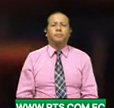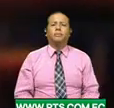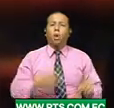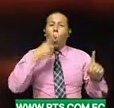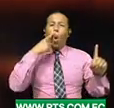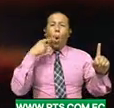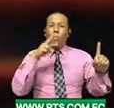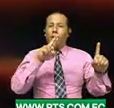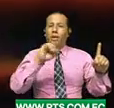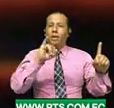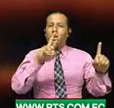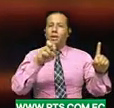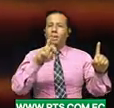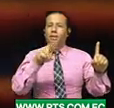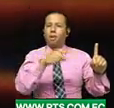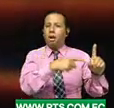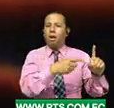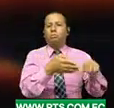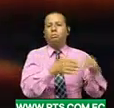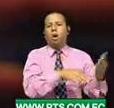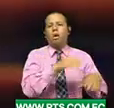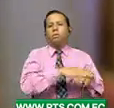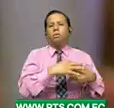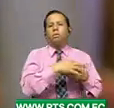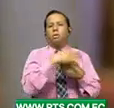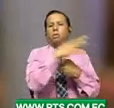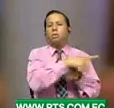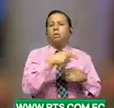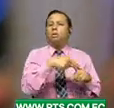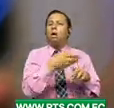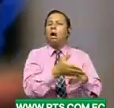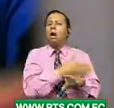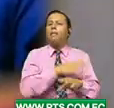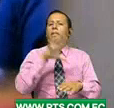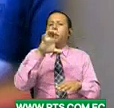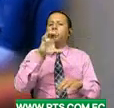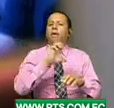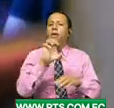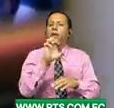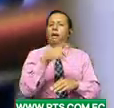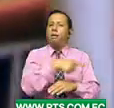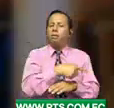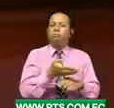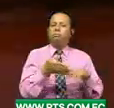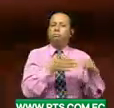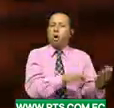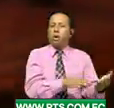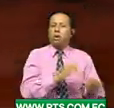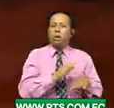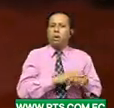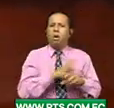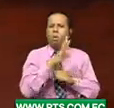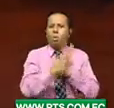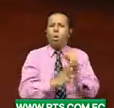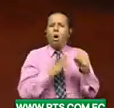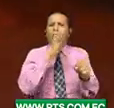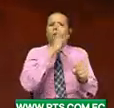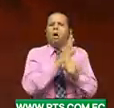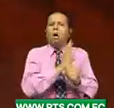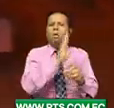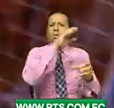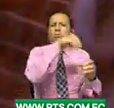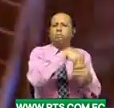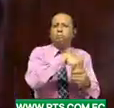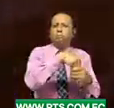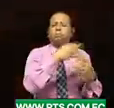Ricardo Rivera es otra de las víctimas mortales del COVID-19. Falleció el pasado 15 de enero. Estuvo alrededor de 4 años y medio en prisión